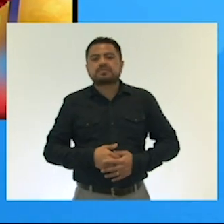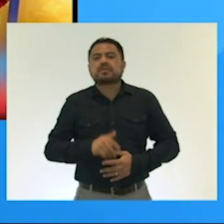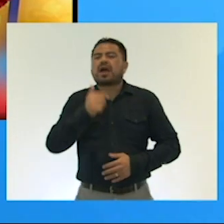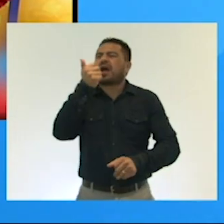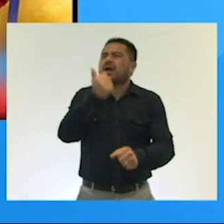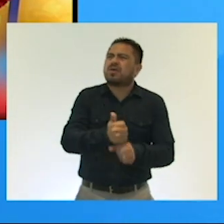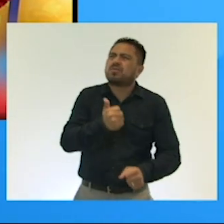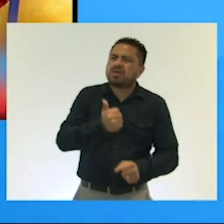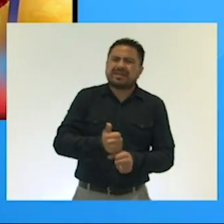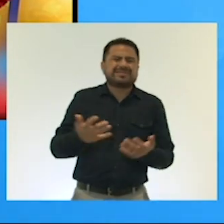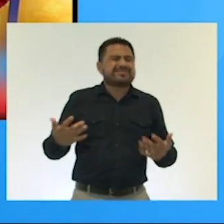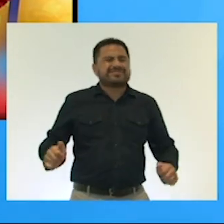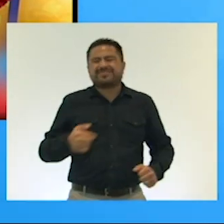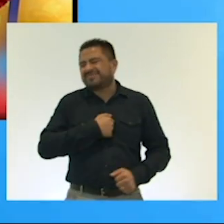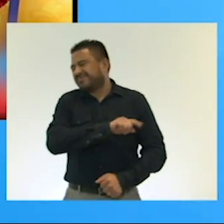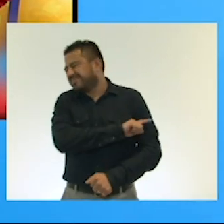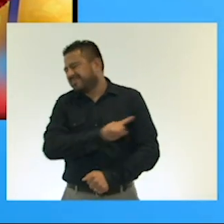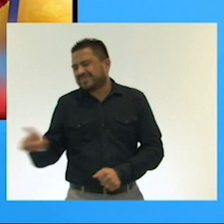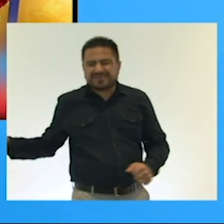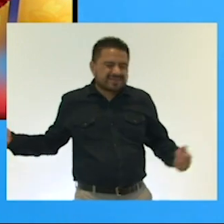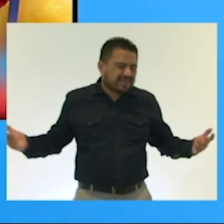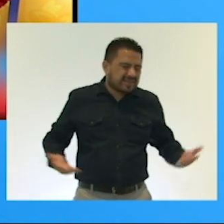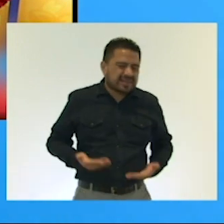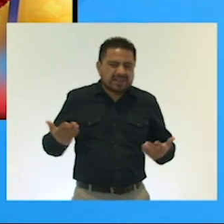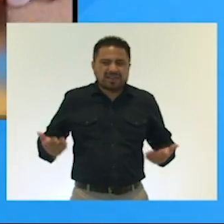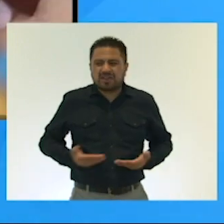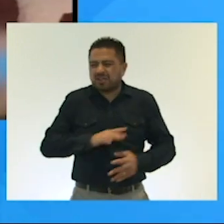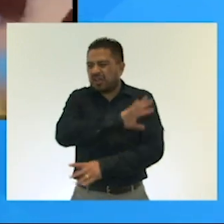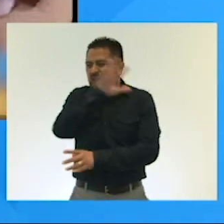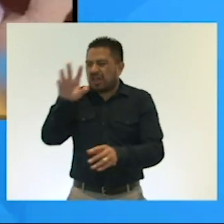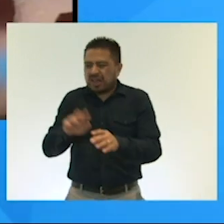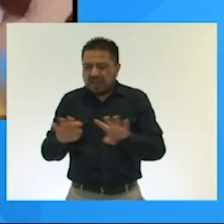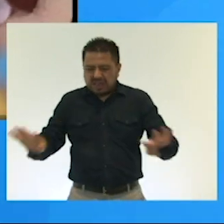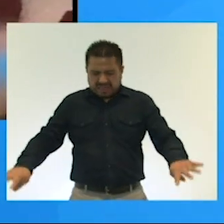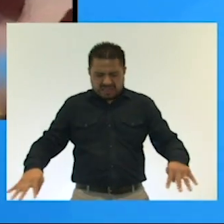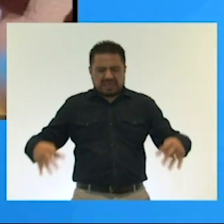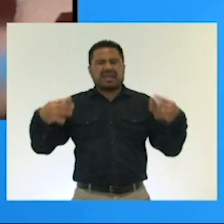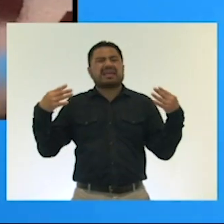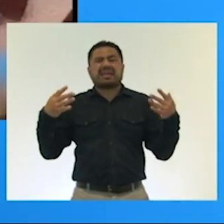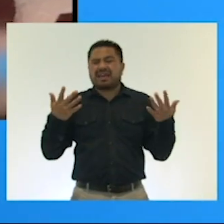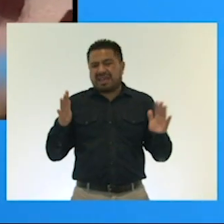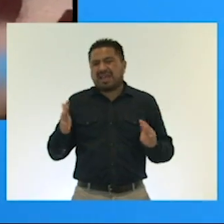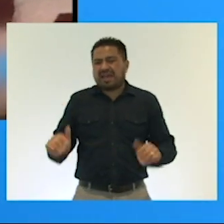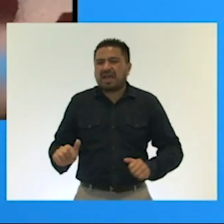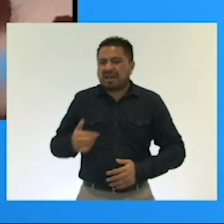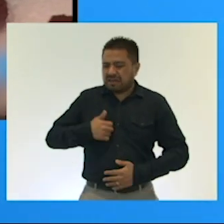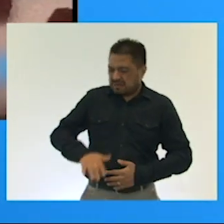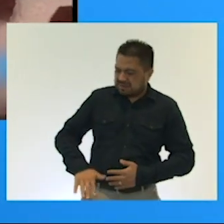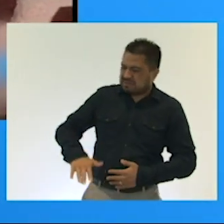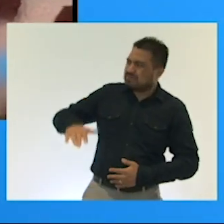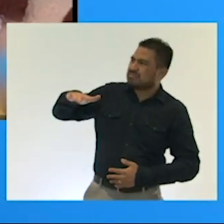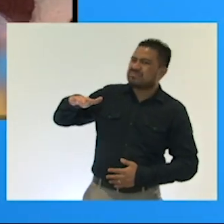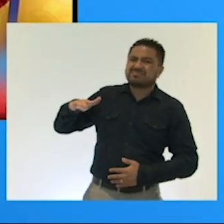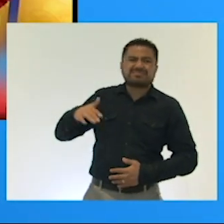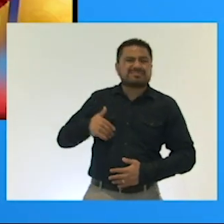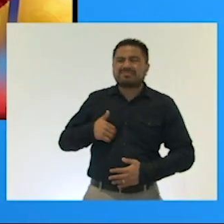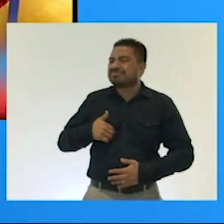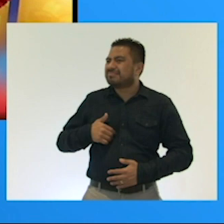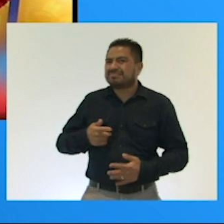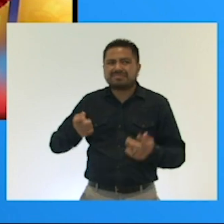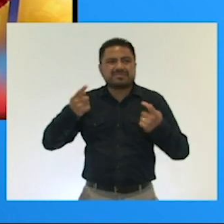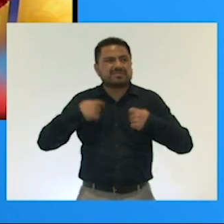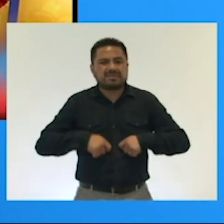Abuelita, ya no quiero bailar frente a todos en la cena familiar. Ya estoy grande para eso y ya no me queda el traje